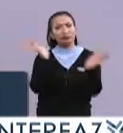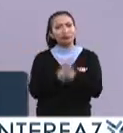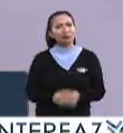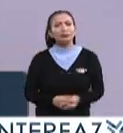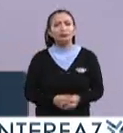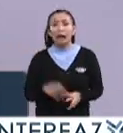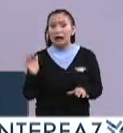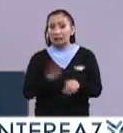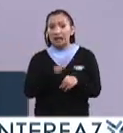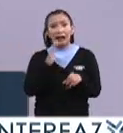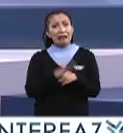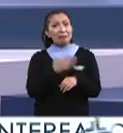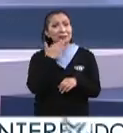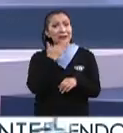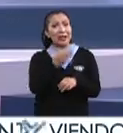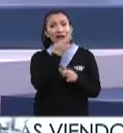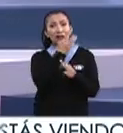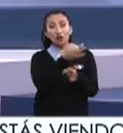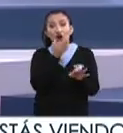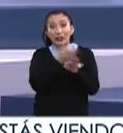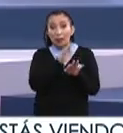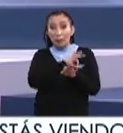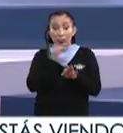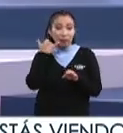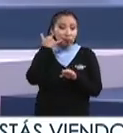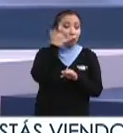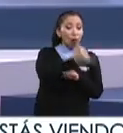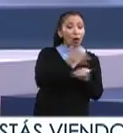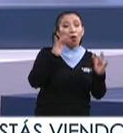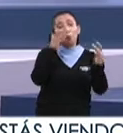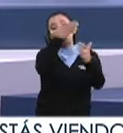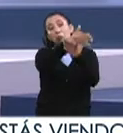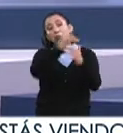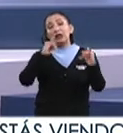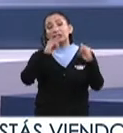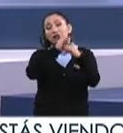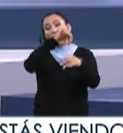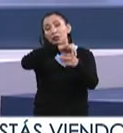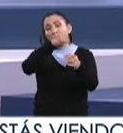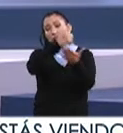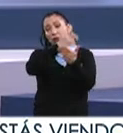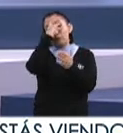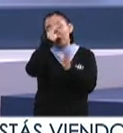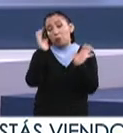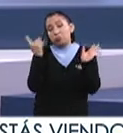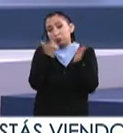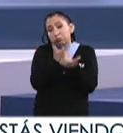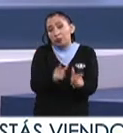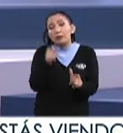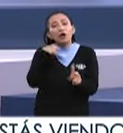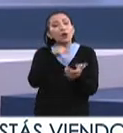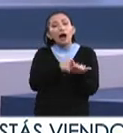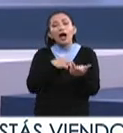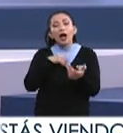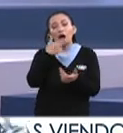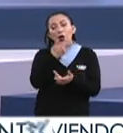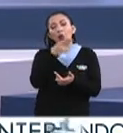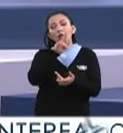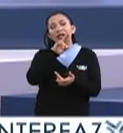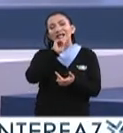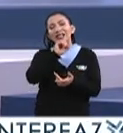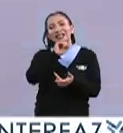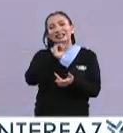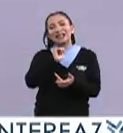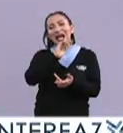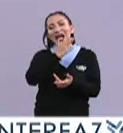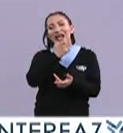es una excelente noticia. Entonces, por el momento pueden llamar o acercarse a las instalaciones del Instituto Electoral de la Ciudad de México, ubicadas en Huizaches,